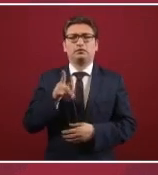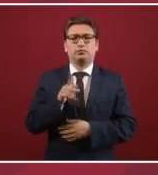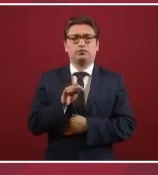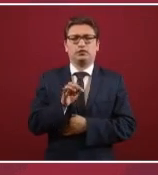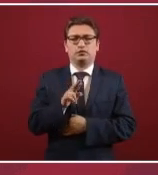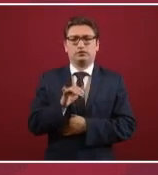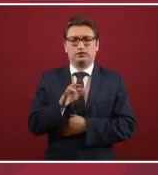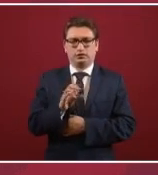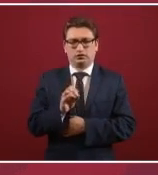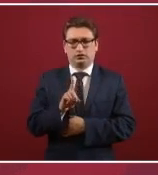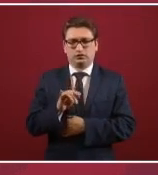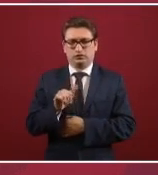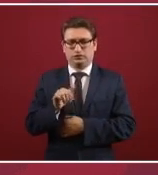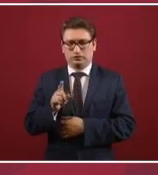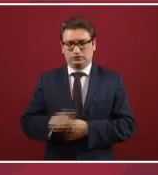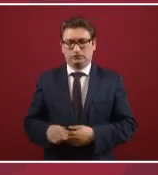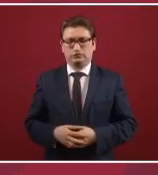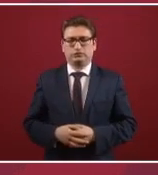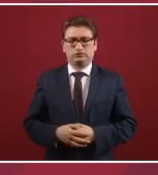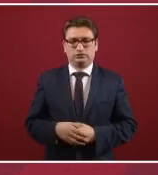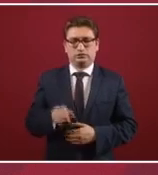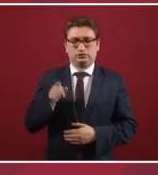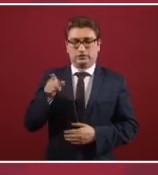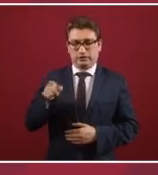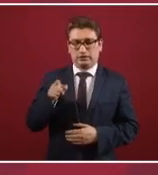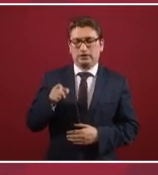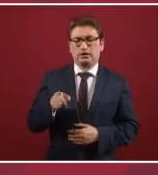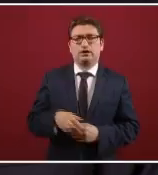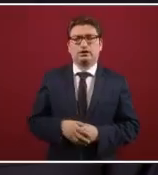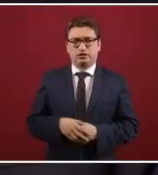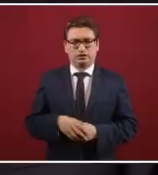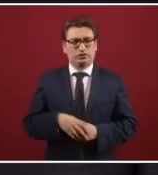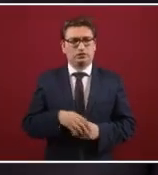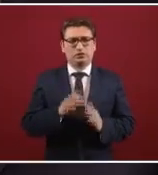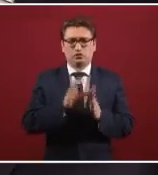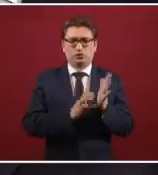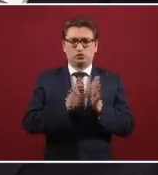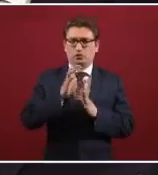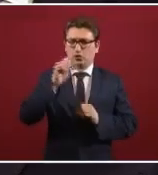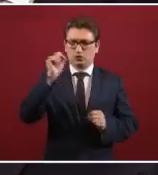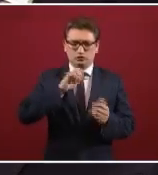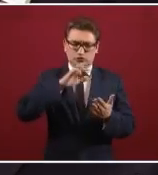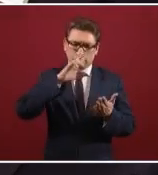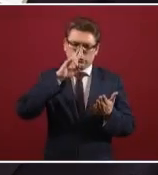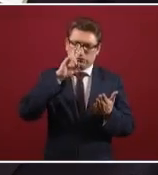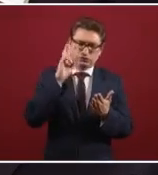díaz que respetaba la constitución